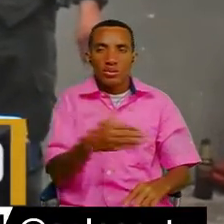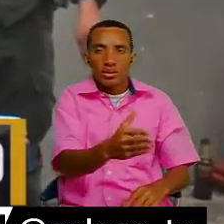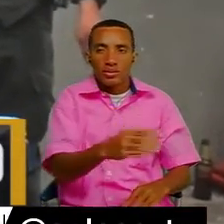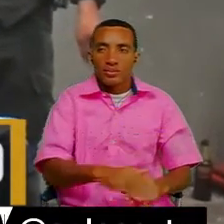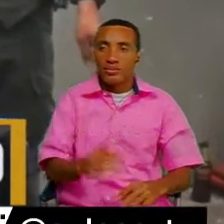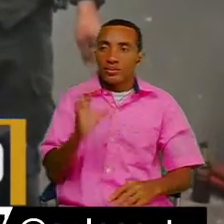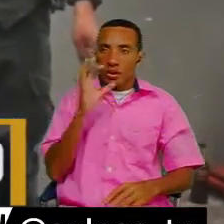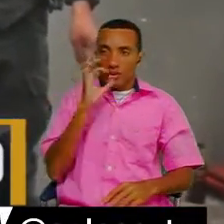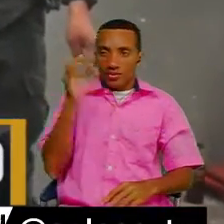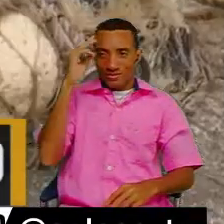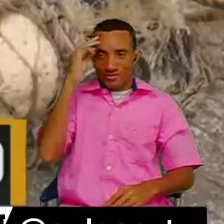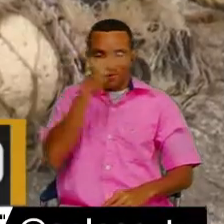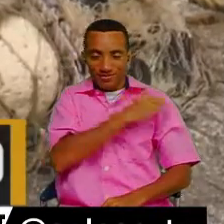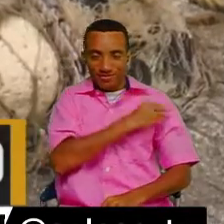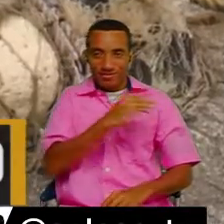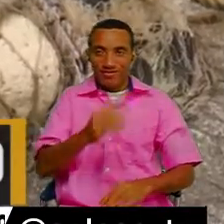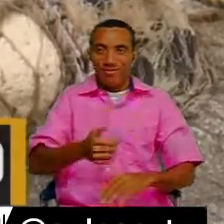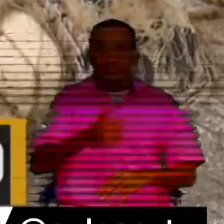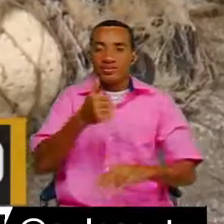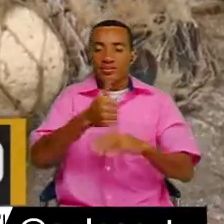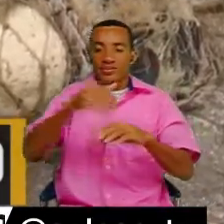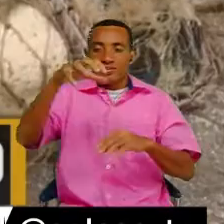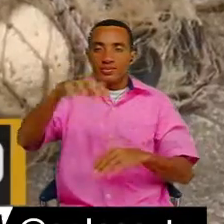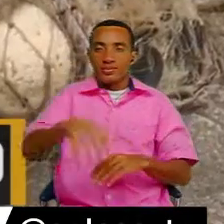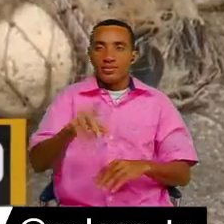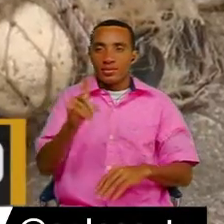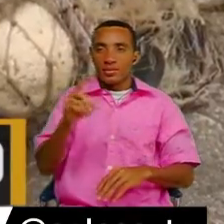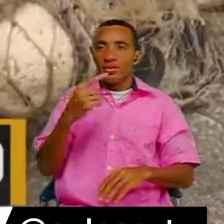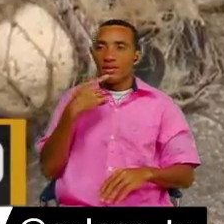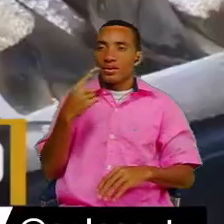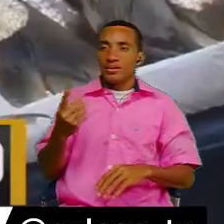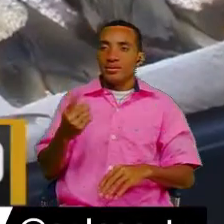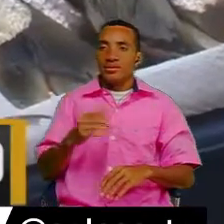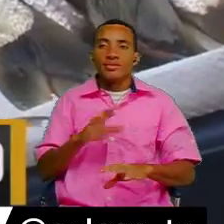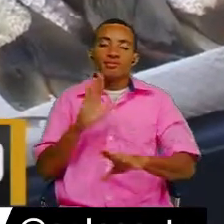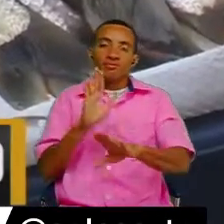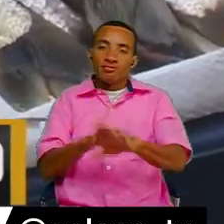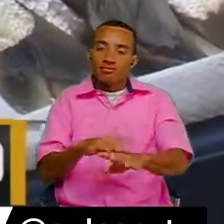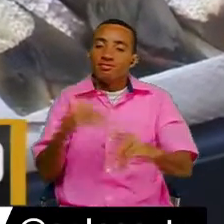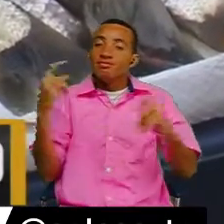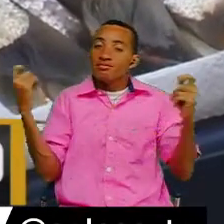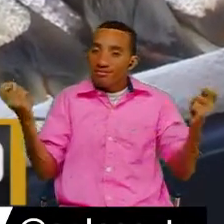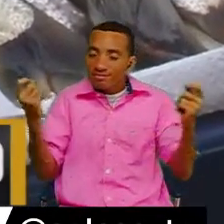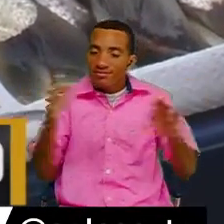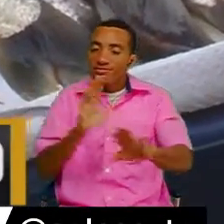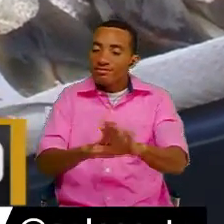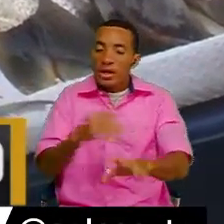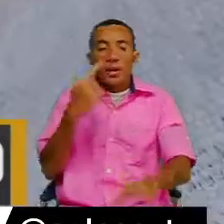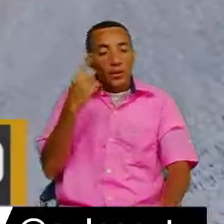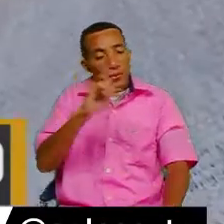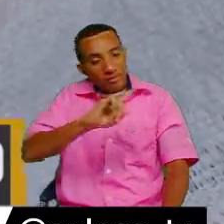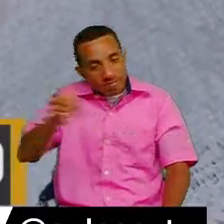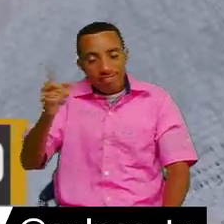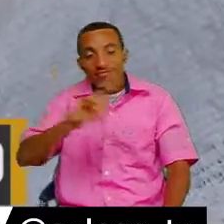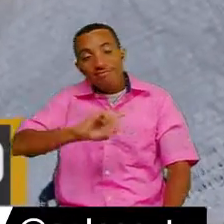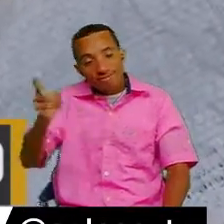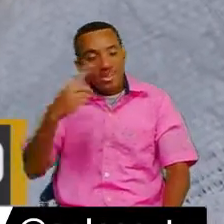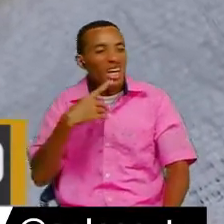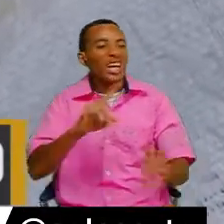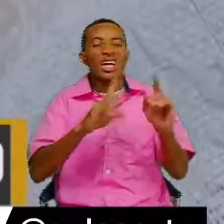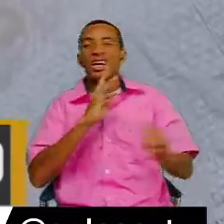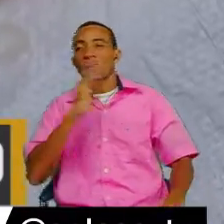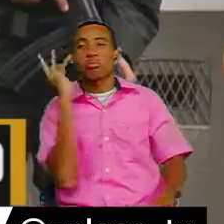Duarte Serrano, comandante de la sección 6 del GOES Hidrocarburos, mencionó que a pesar de las jornadas de sensibilización, estos pescadores continúan